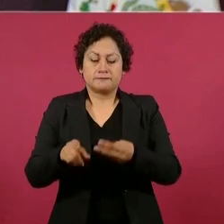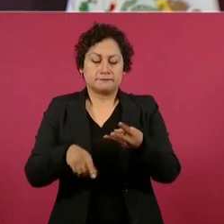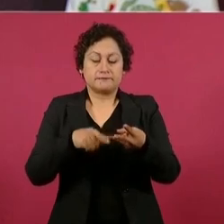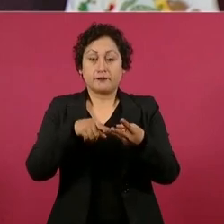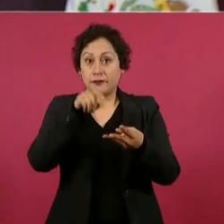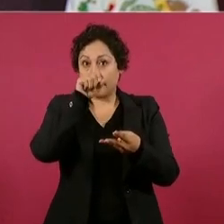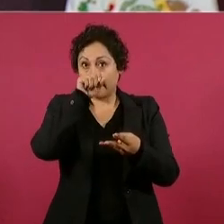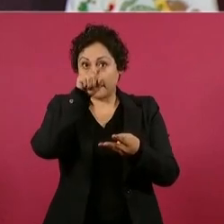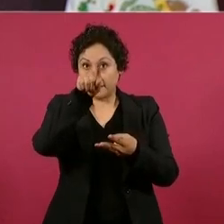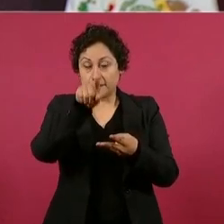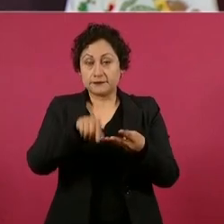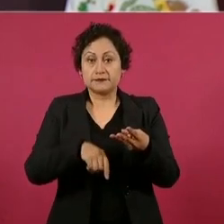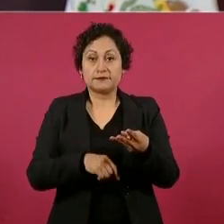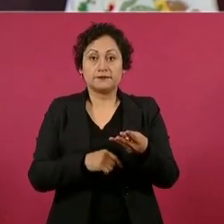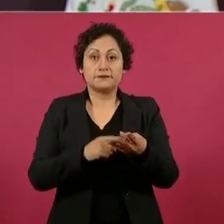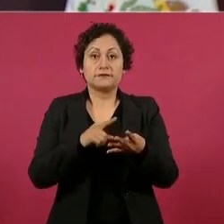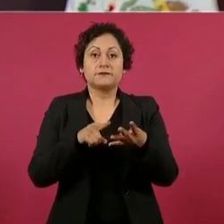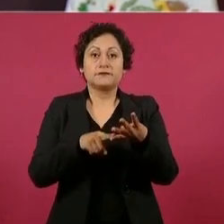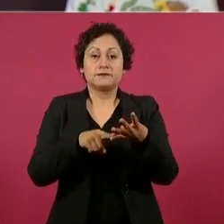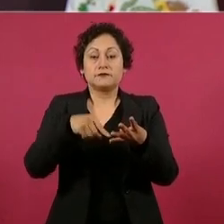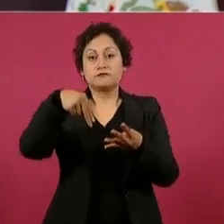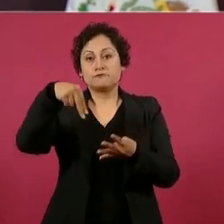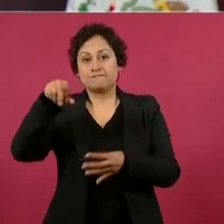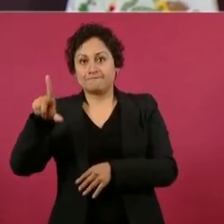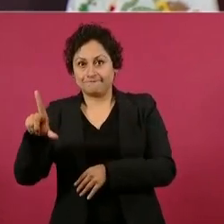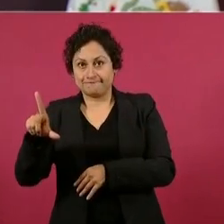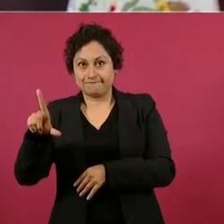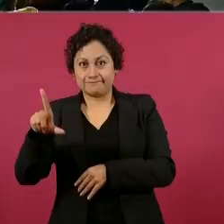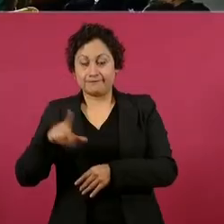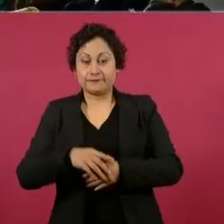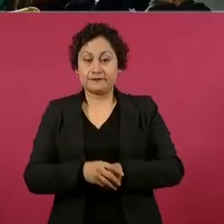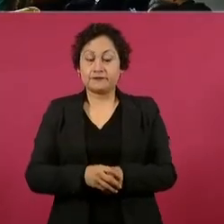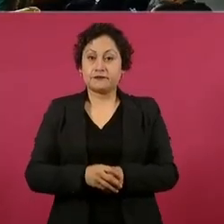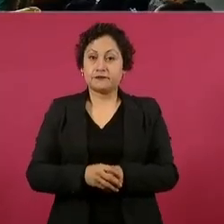Jalisco y Nuevo León.